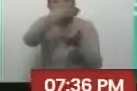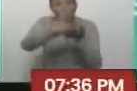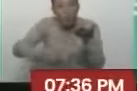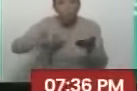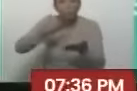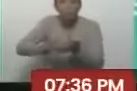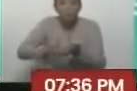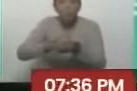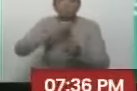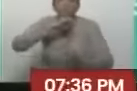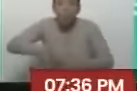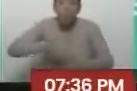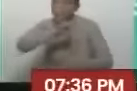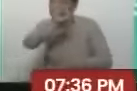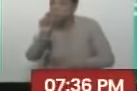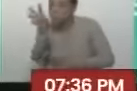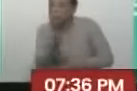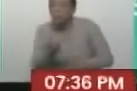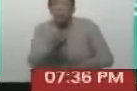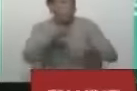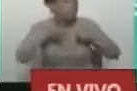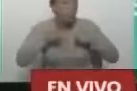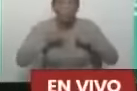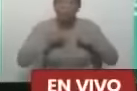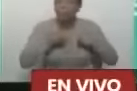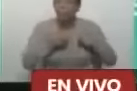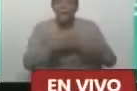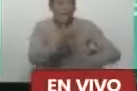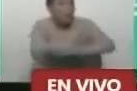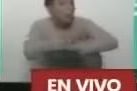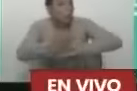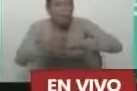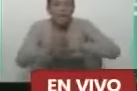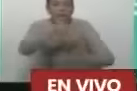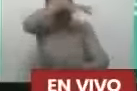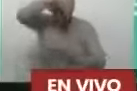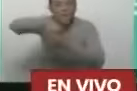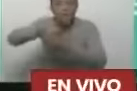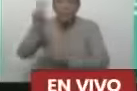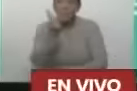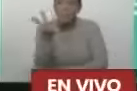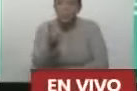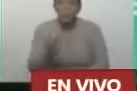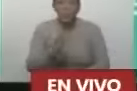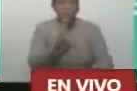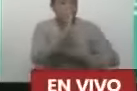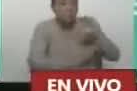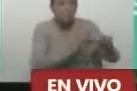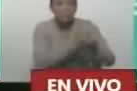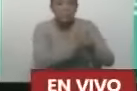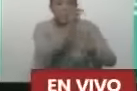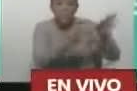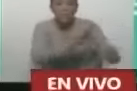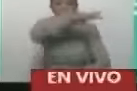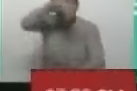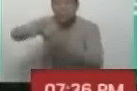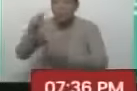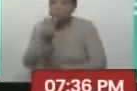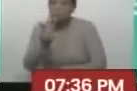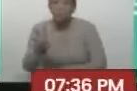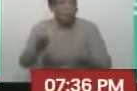la posición histórica de no reconocer la jurisdicción de la Corte Internacional de la justicia que es una posición legal